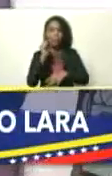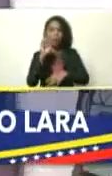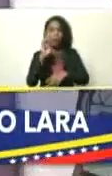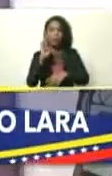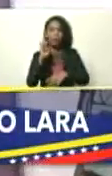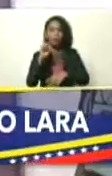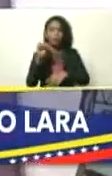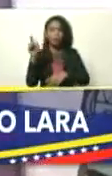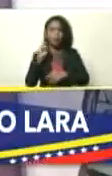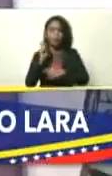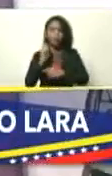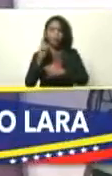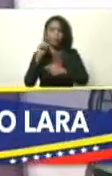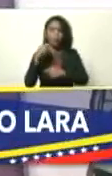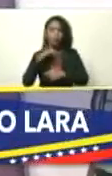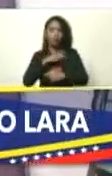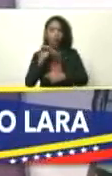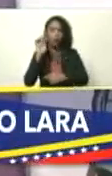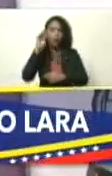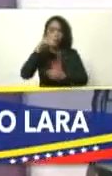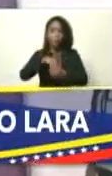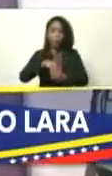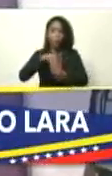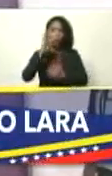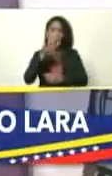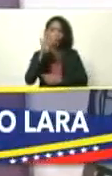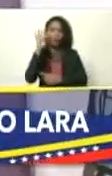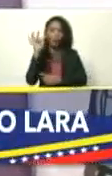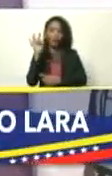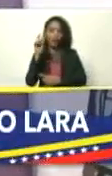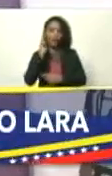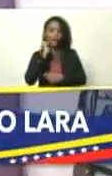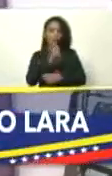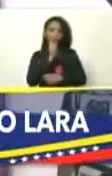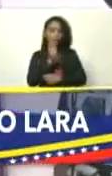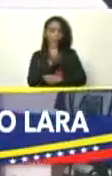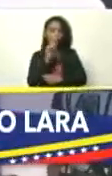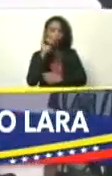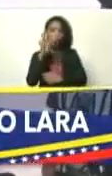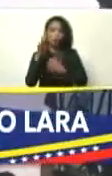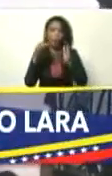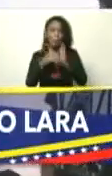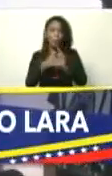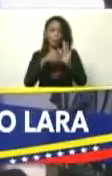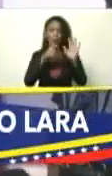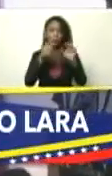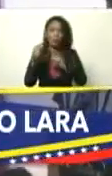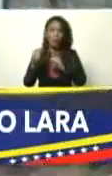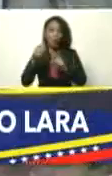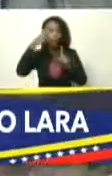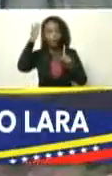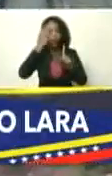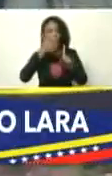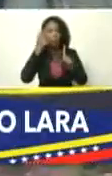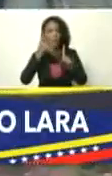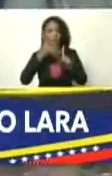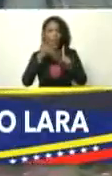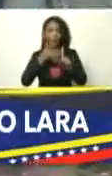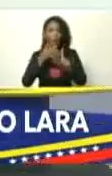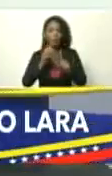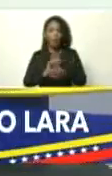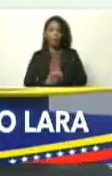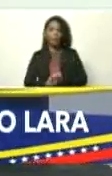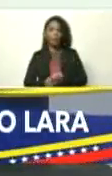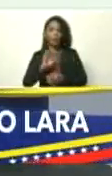financiados. Estamos nosotros dentro de las 4F, financiamiento, más de 4.600, formación, la tercera